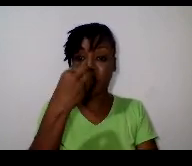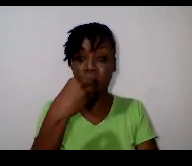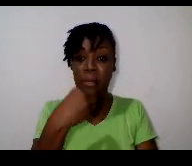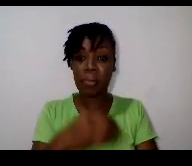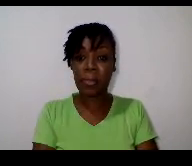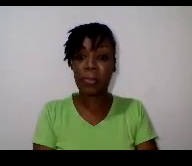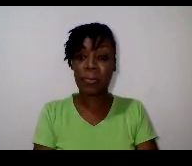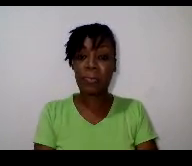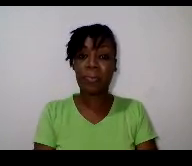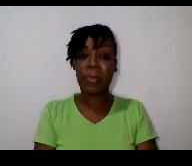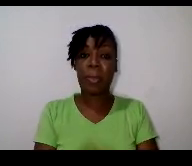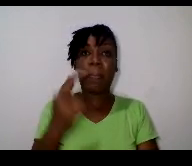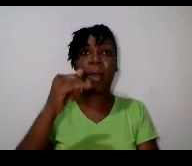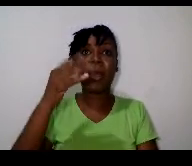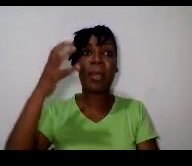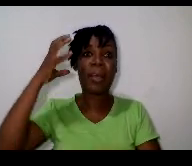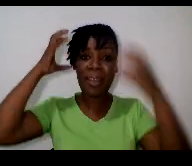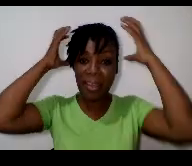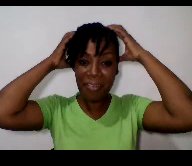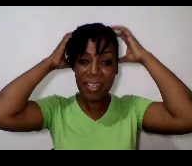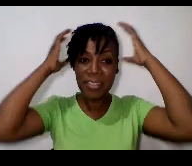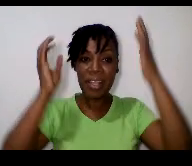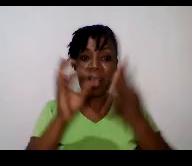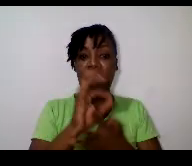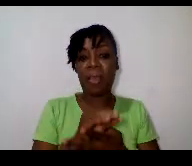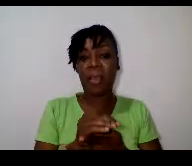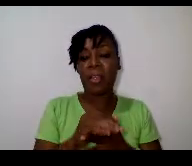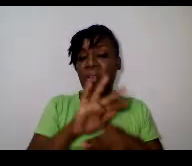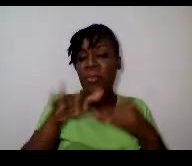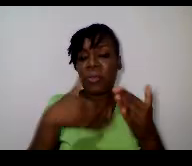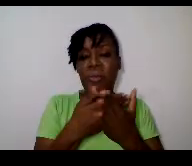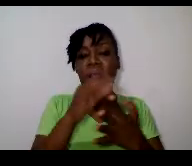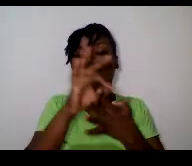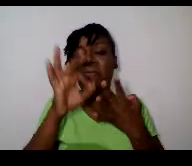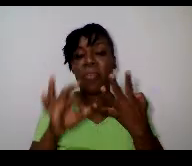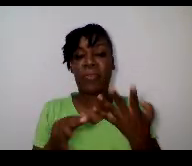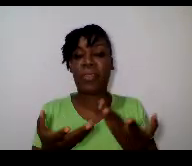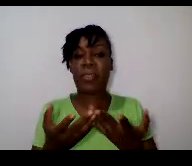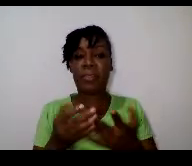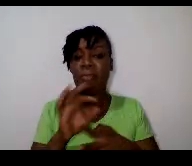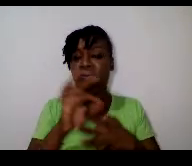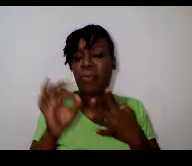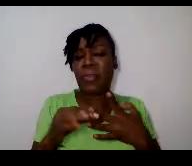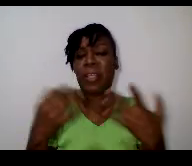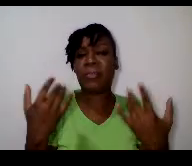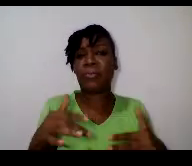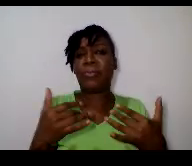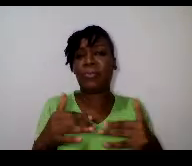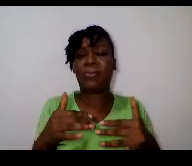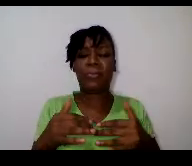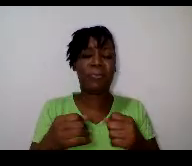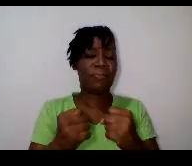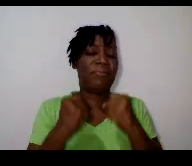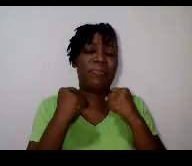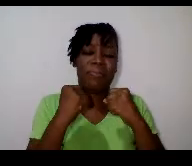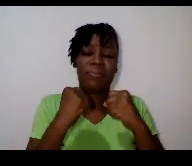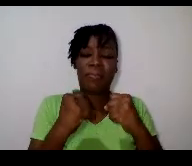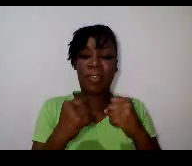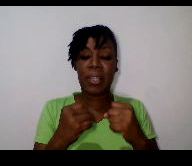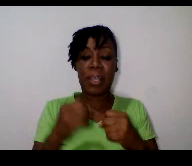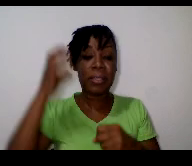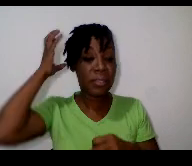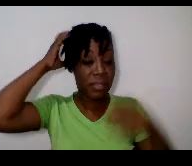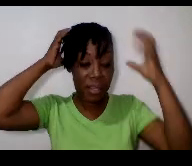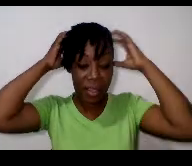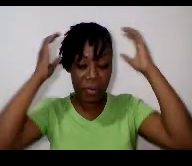alimentos para las neuronas, las frutas, todo tipo de frutas. Las frutas son energizantes, el cerebro necesita energía, los